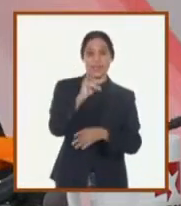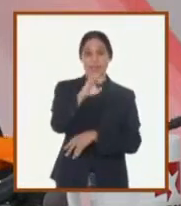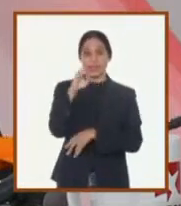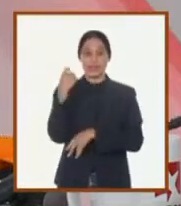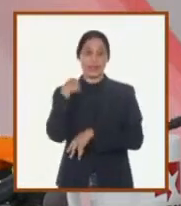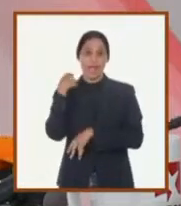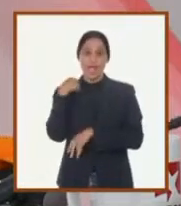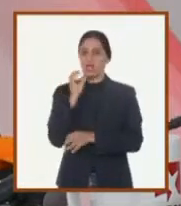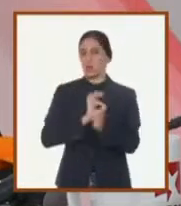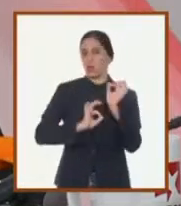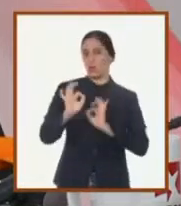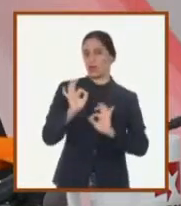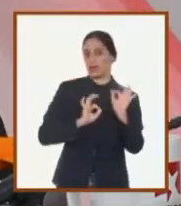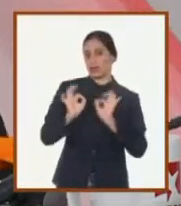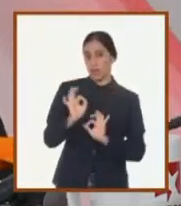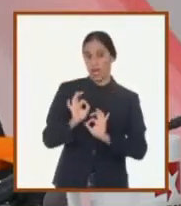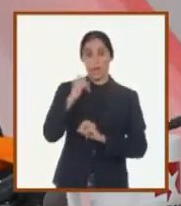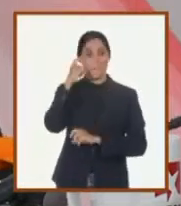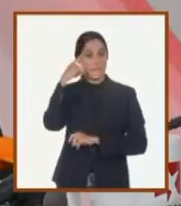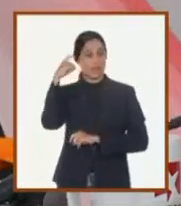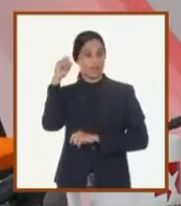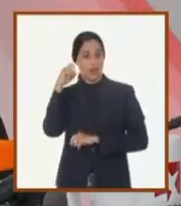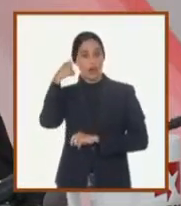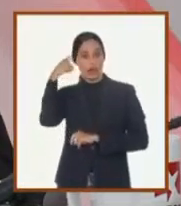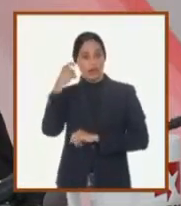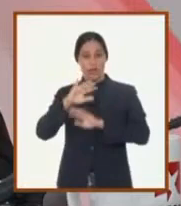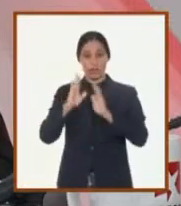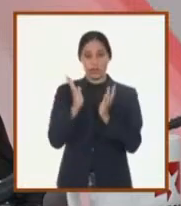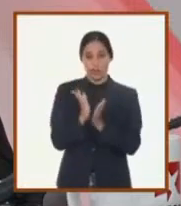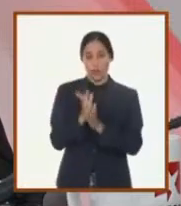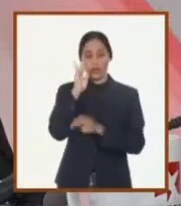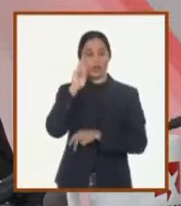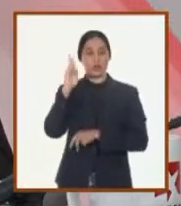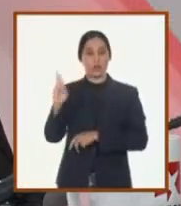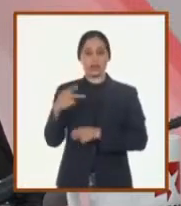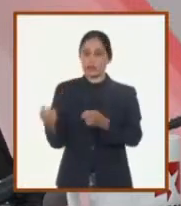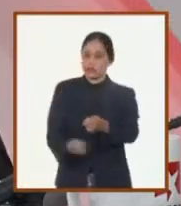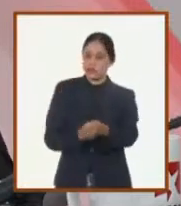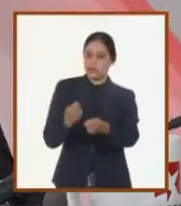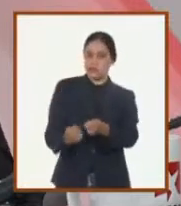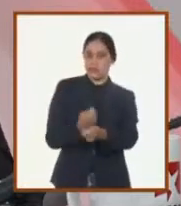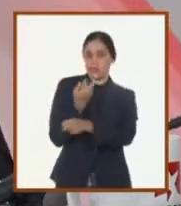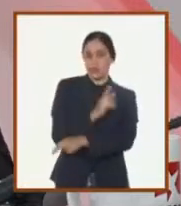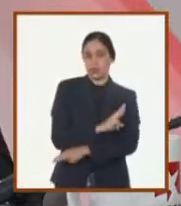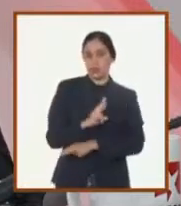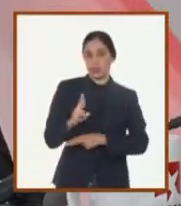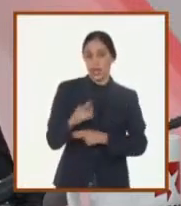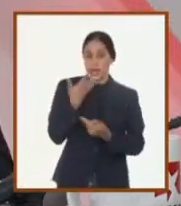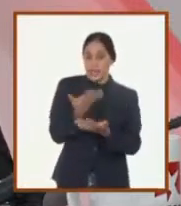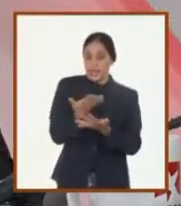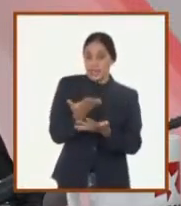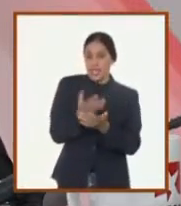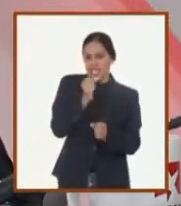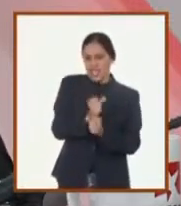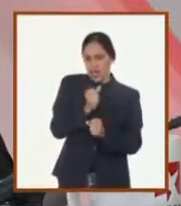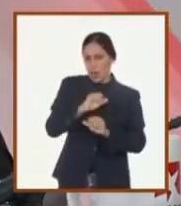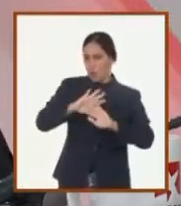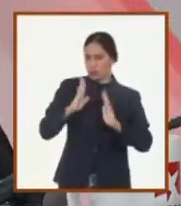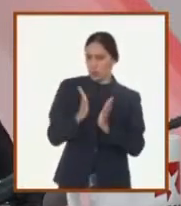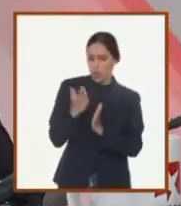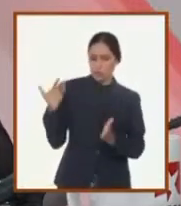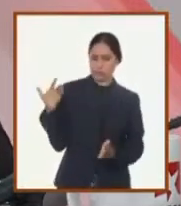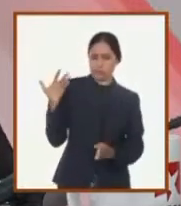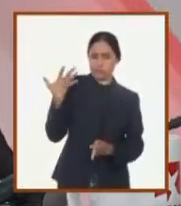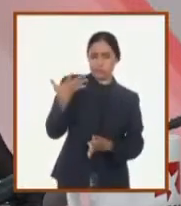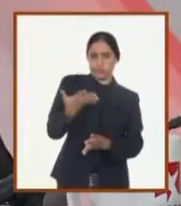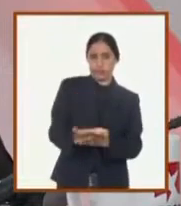salvaguardar la memoria guerrillera y Revolucionaria del trabajo de esta institución de lo que se ha hecho en todos estos años de